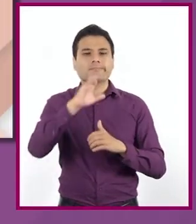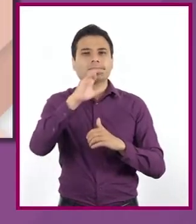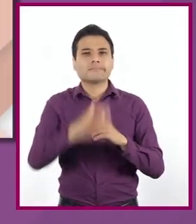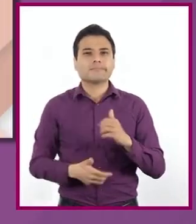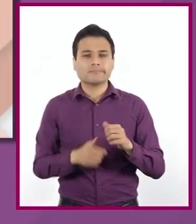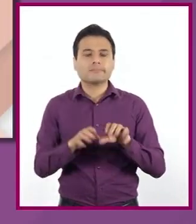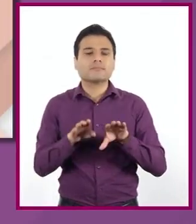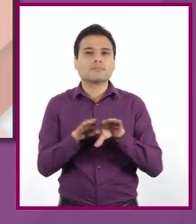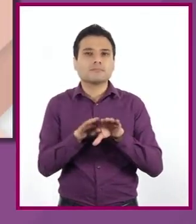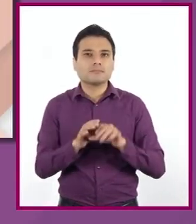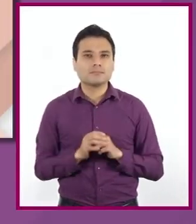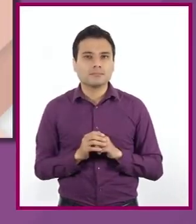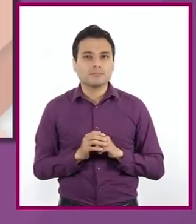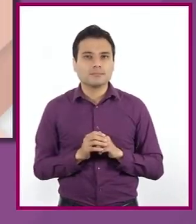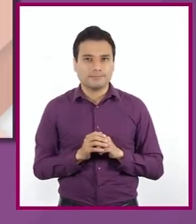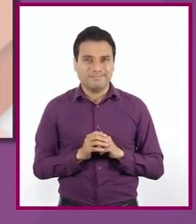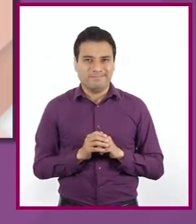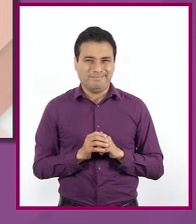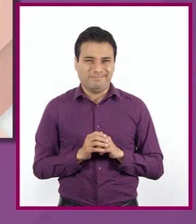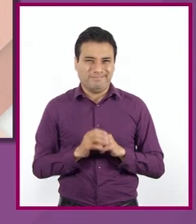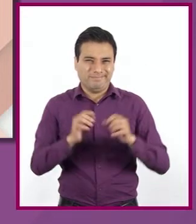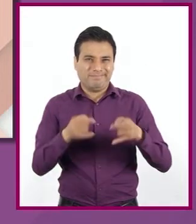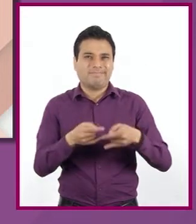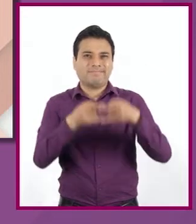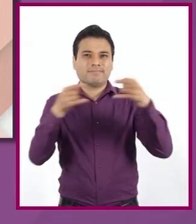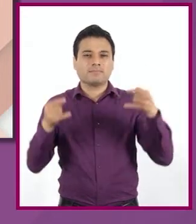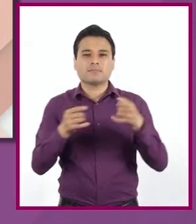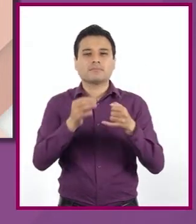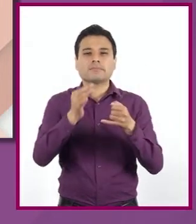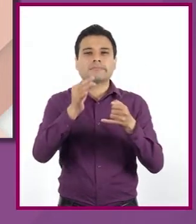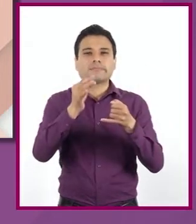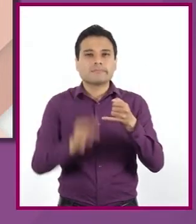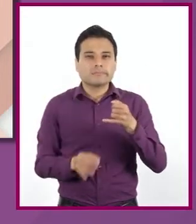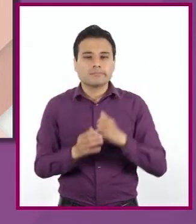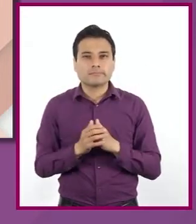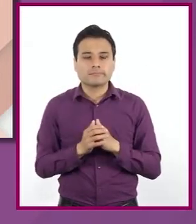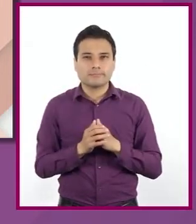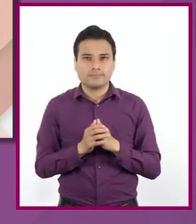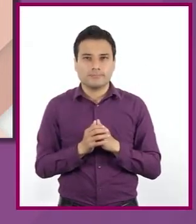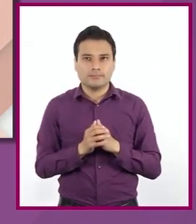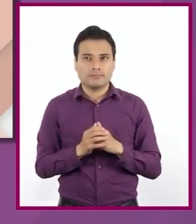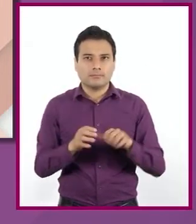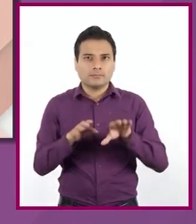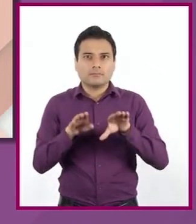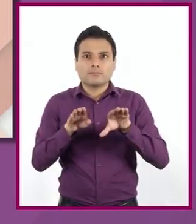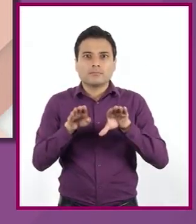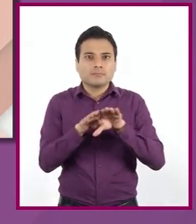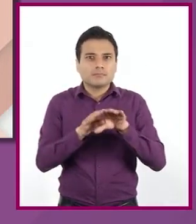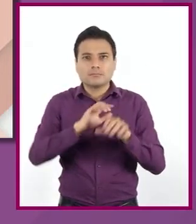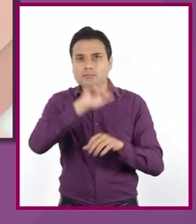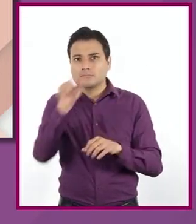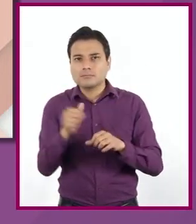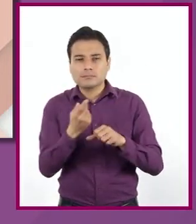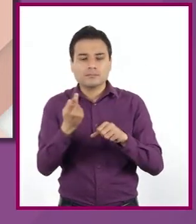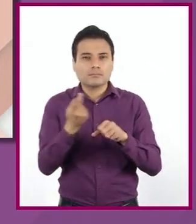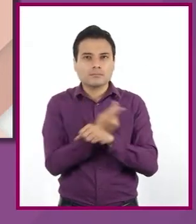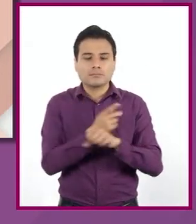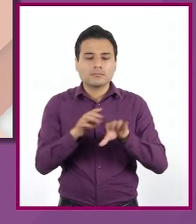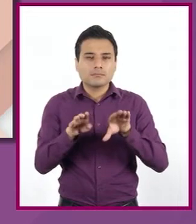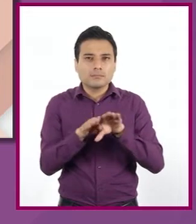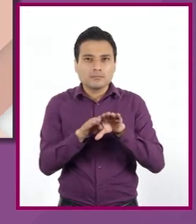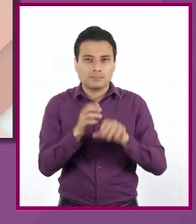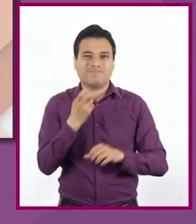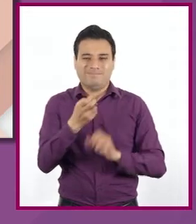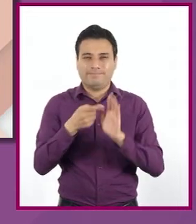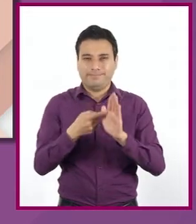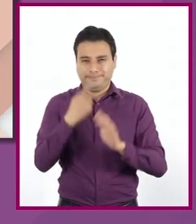El desenlace es la parte final de la historia, en donde se plantea cómo se reordenó el entorno después de todo lo ocurrido.